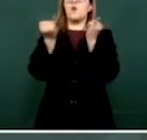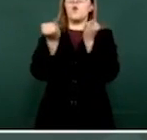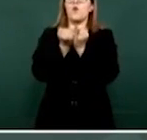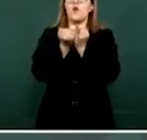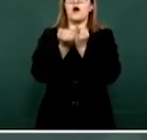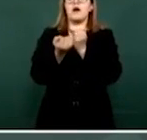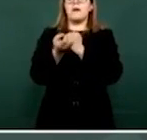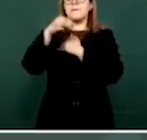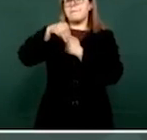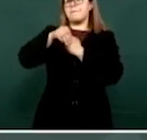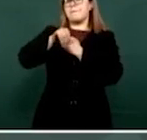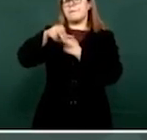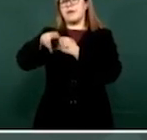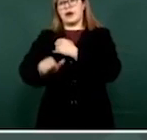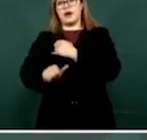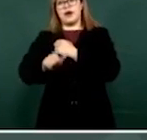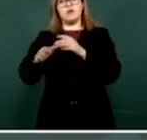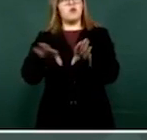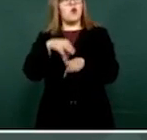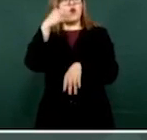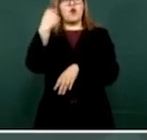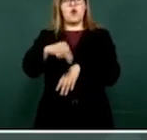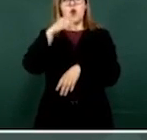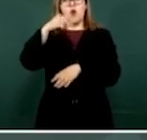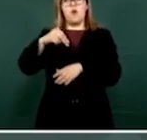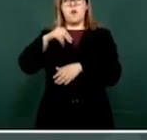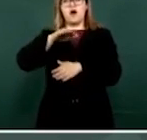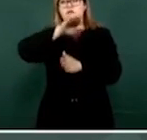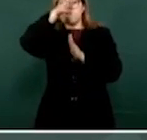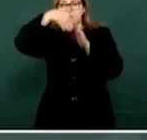mina, ¿cómo se llama la mina?